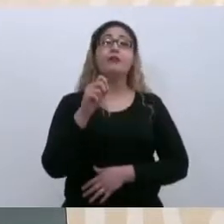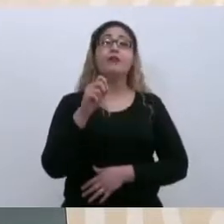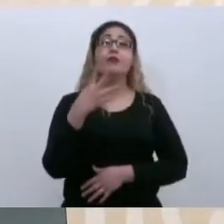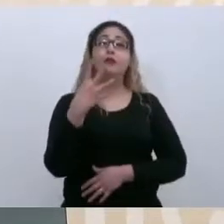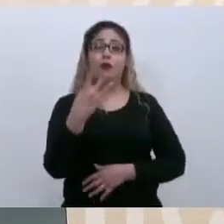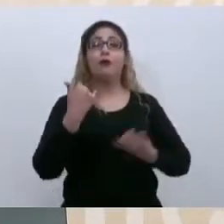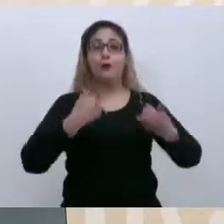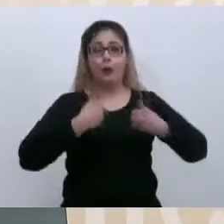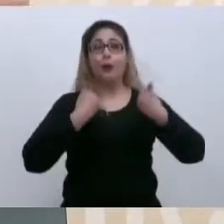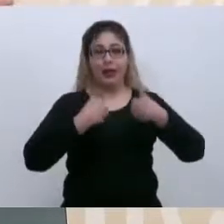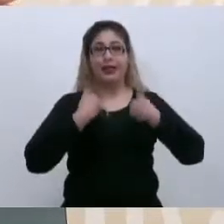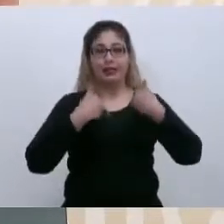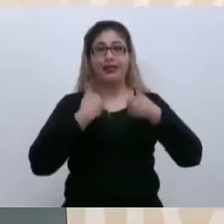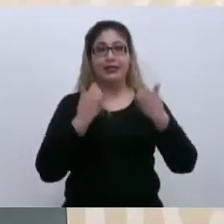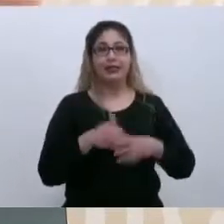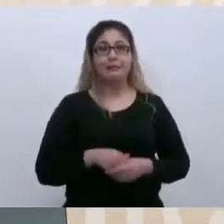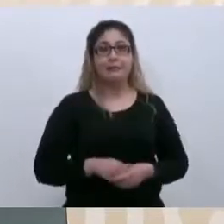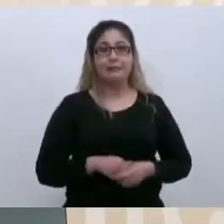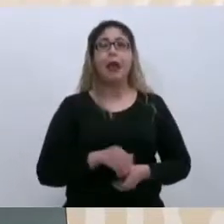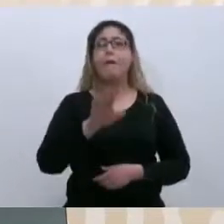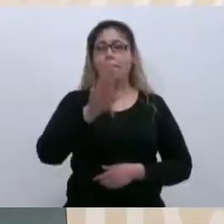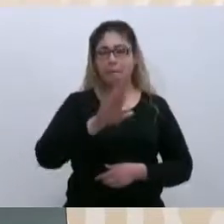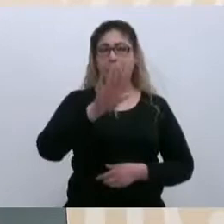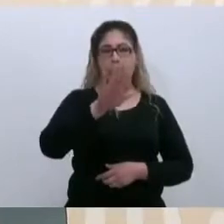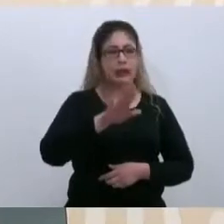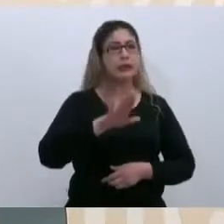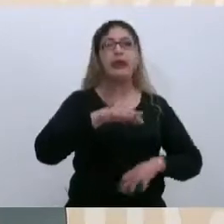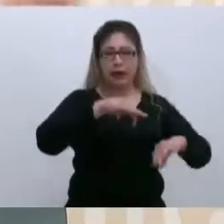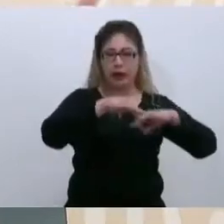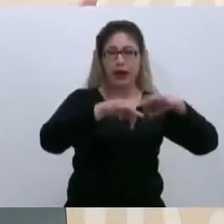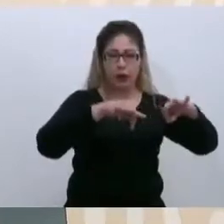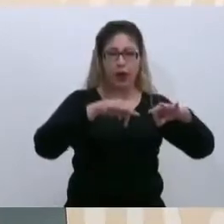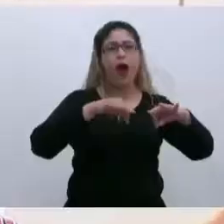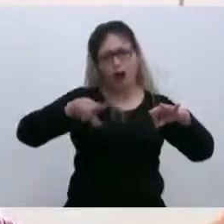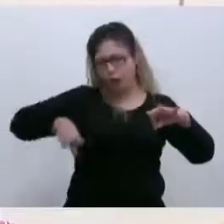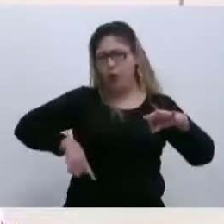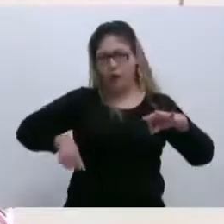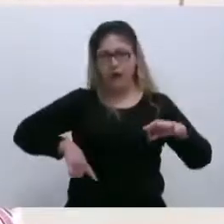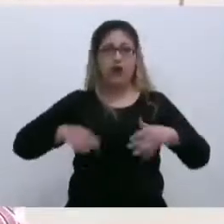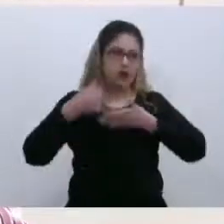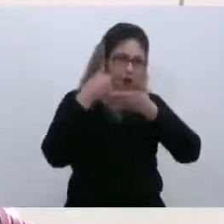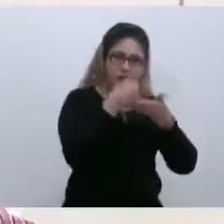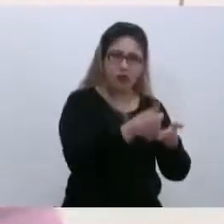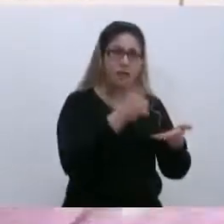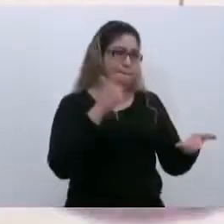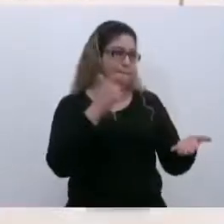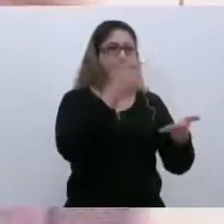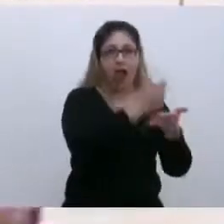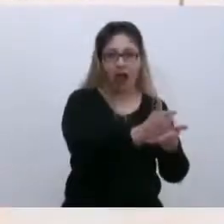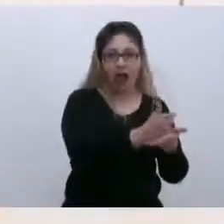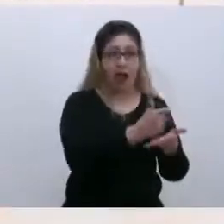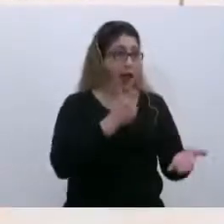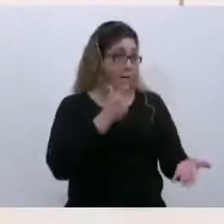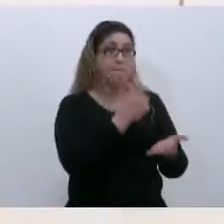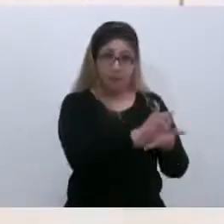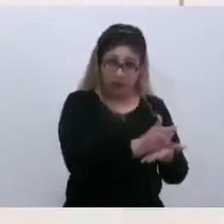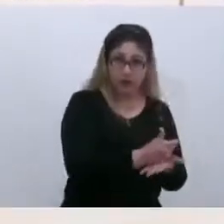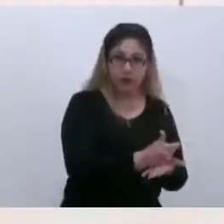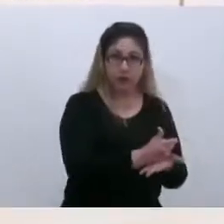apoyo equivalente a un salario mínimo. El propósito es jalar a los